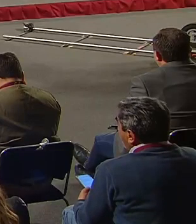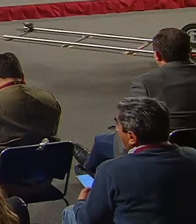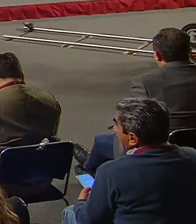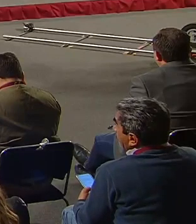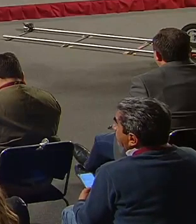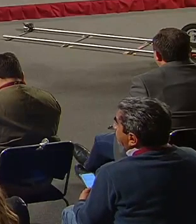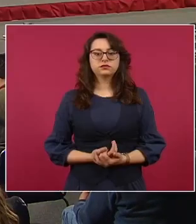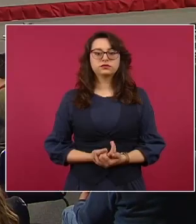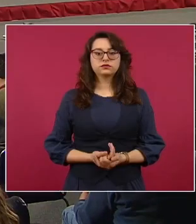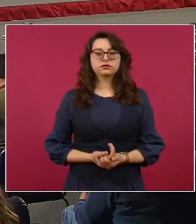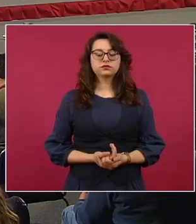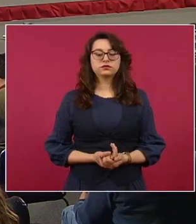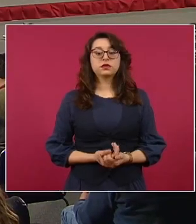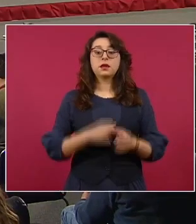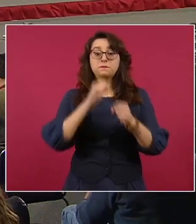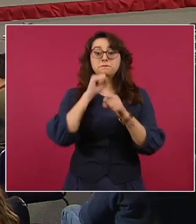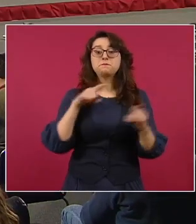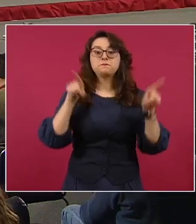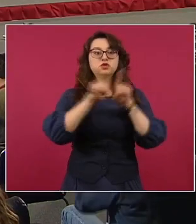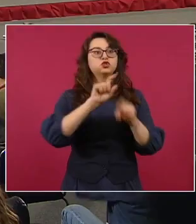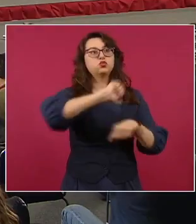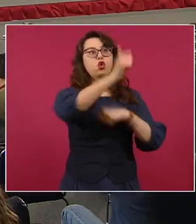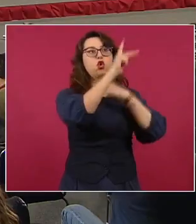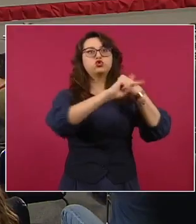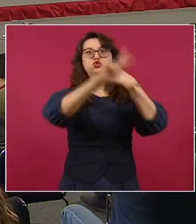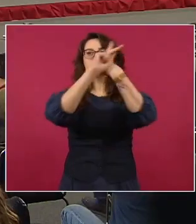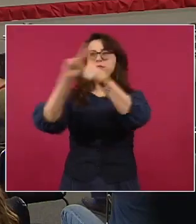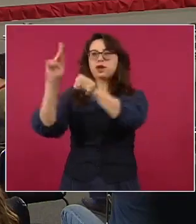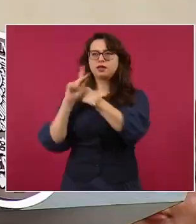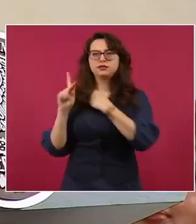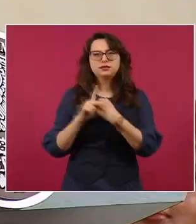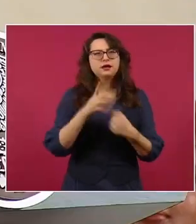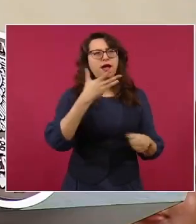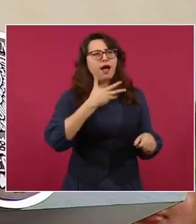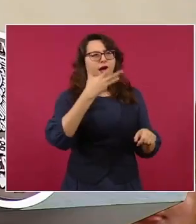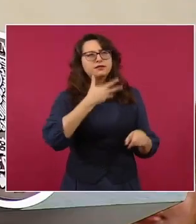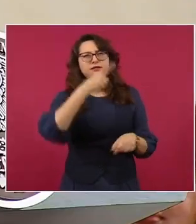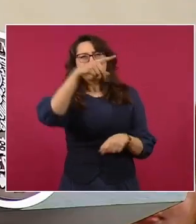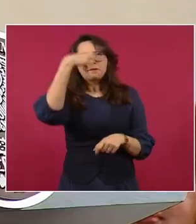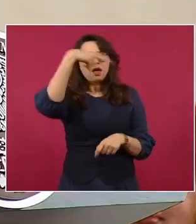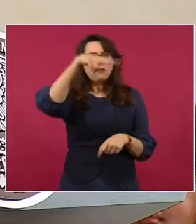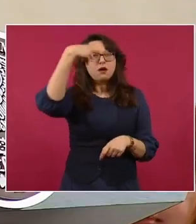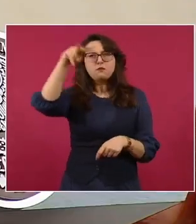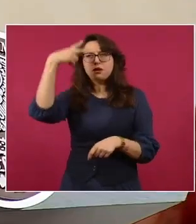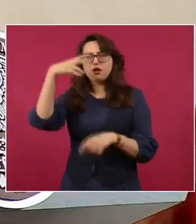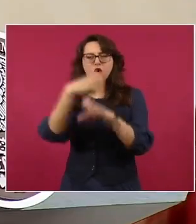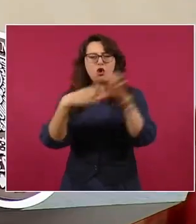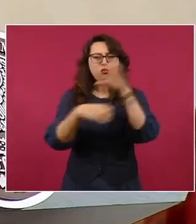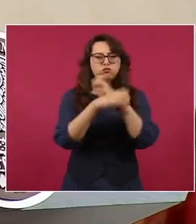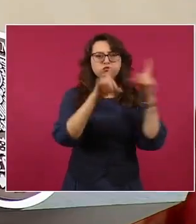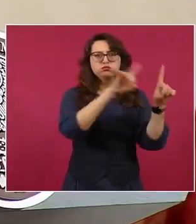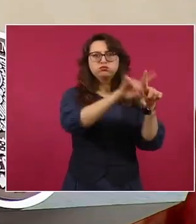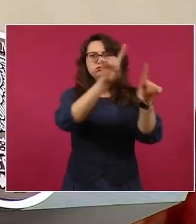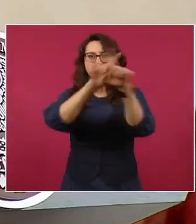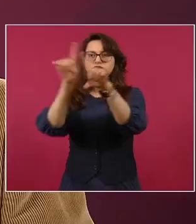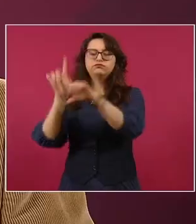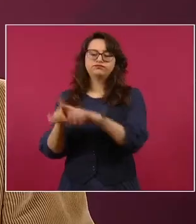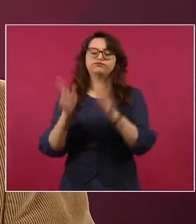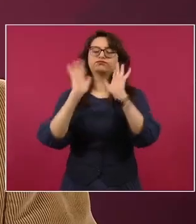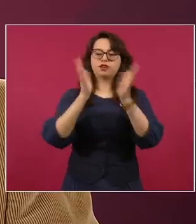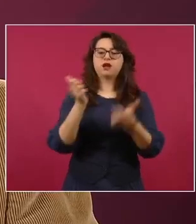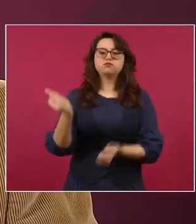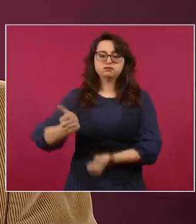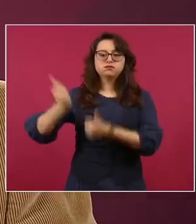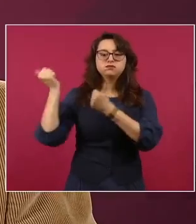la embajadora de Francia recibió algunas piezas muy valiosas, muy interesantes, del occidente de